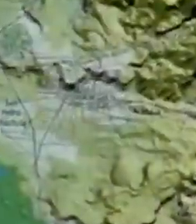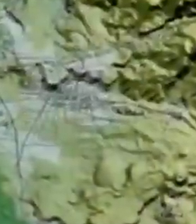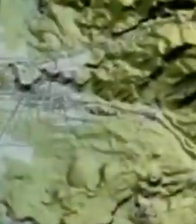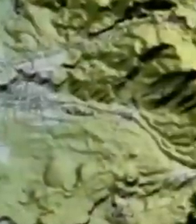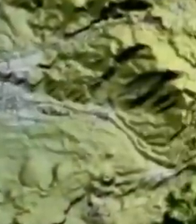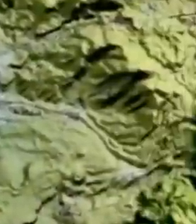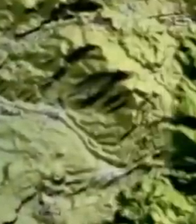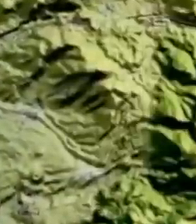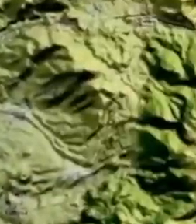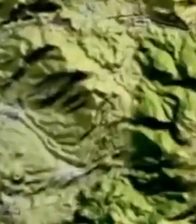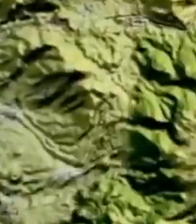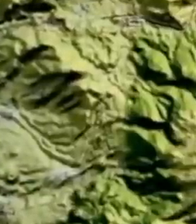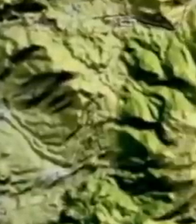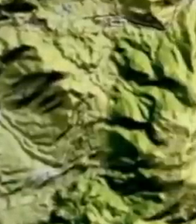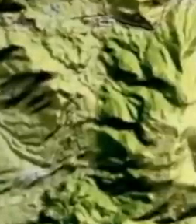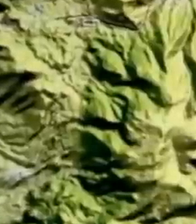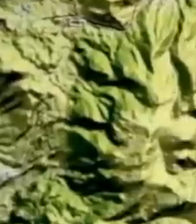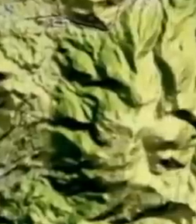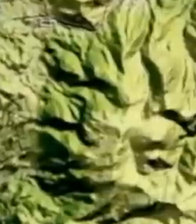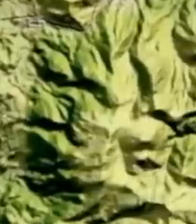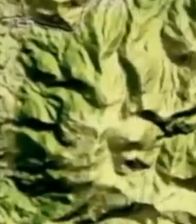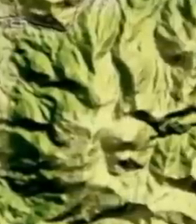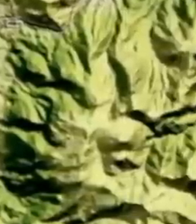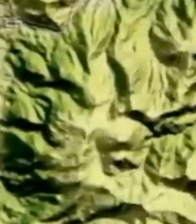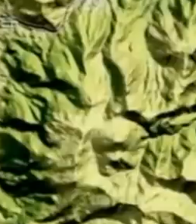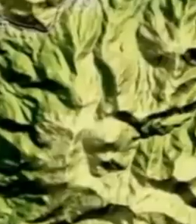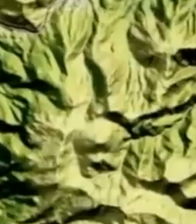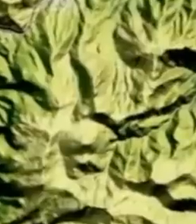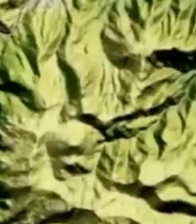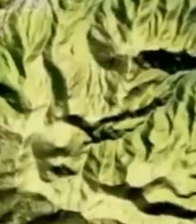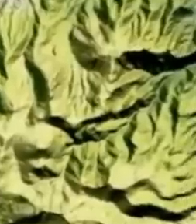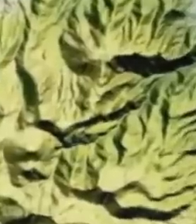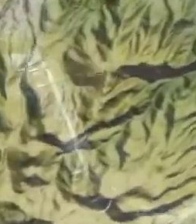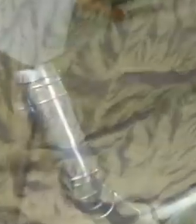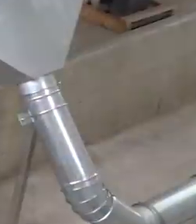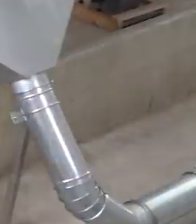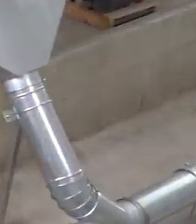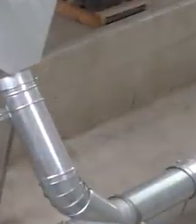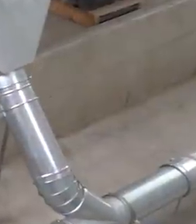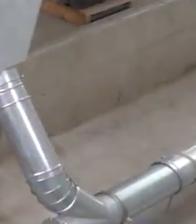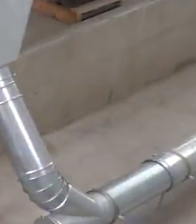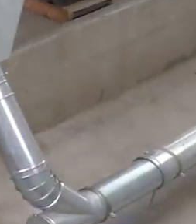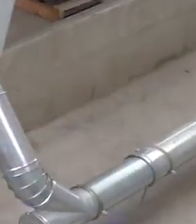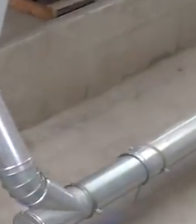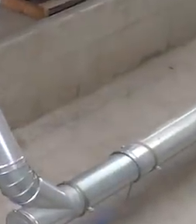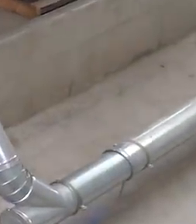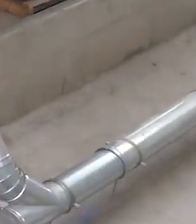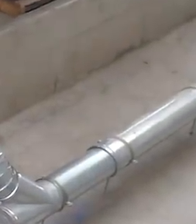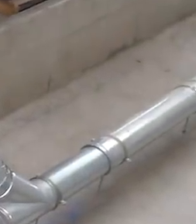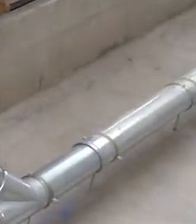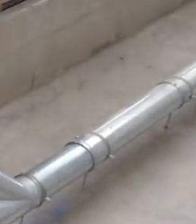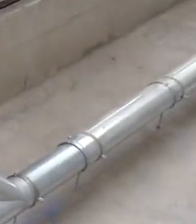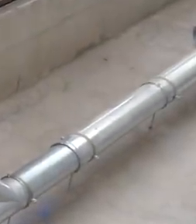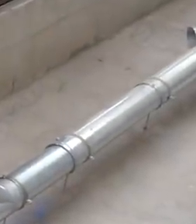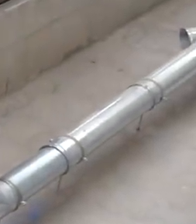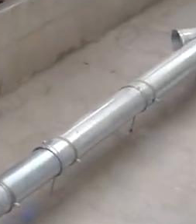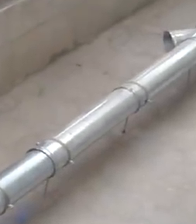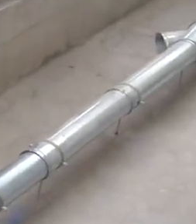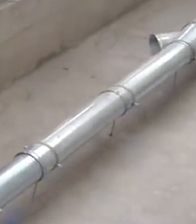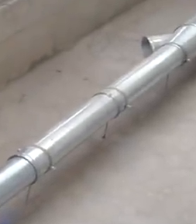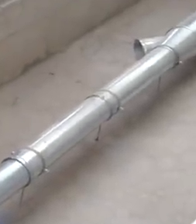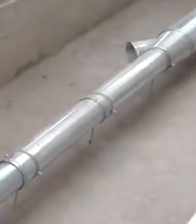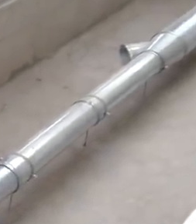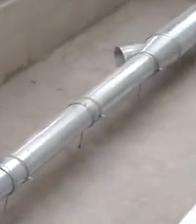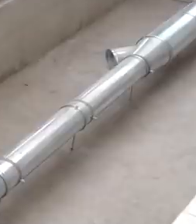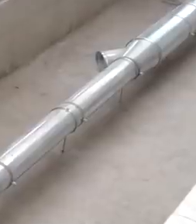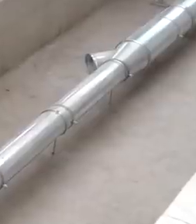Tramo 1, 36 kilómetros, avance a la fecha 99.9%, talleres y cocheras. Se instaló la cabina y el equipo